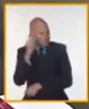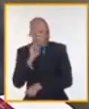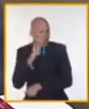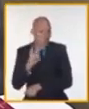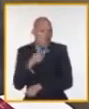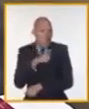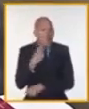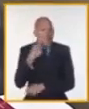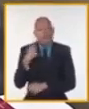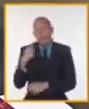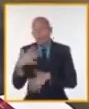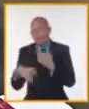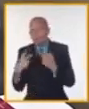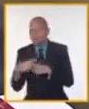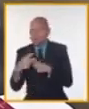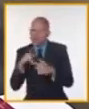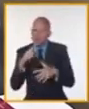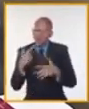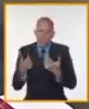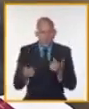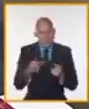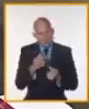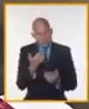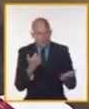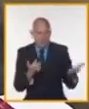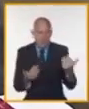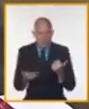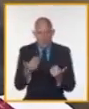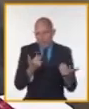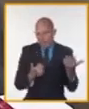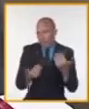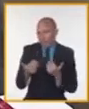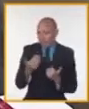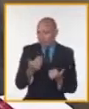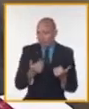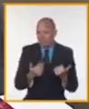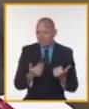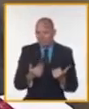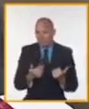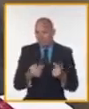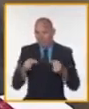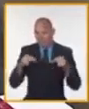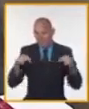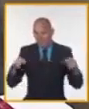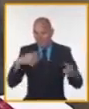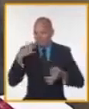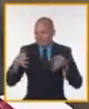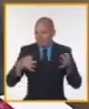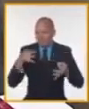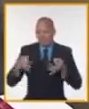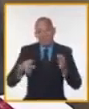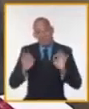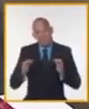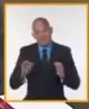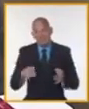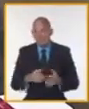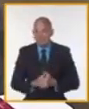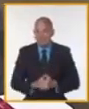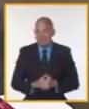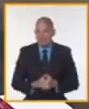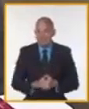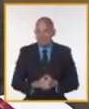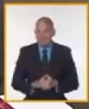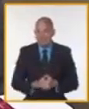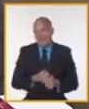de decisiones, y aquí está reflejado en muchos de los temas. Cada vez que se hace